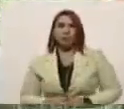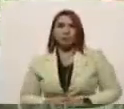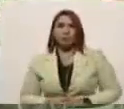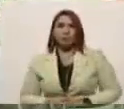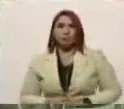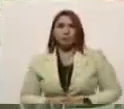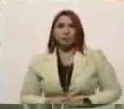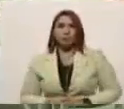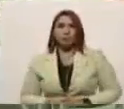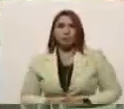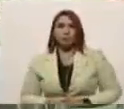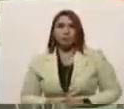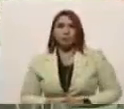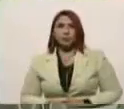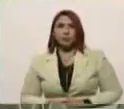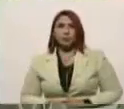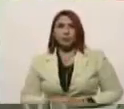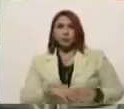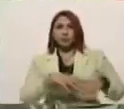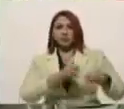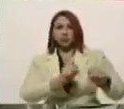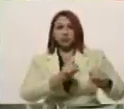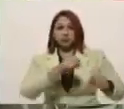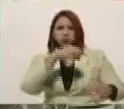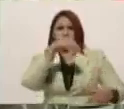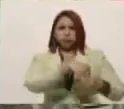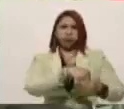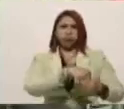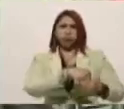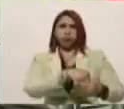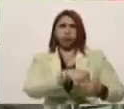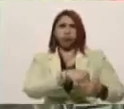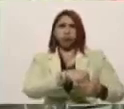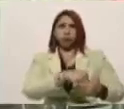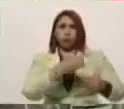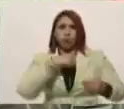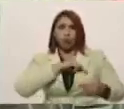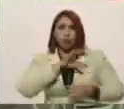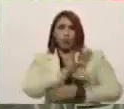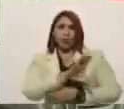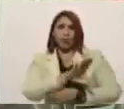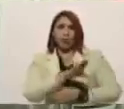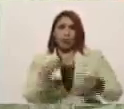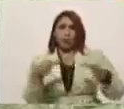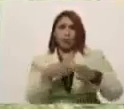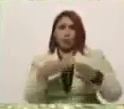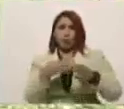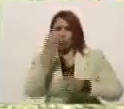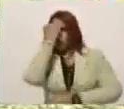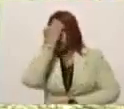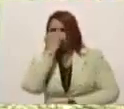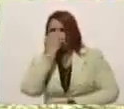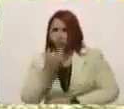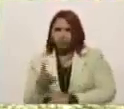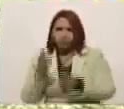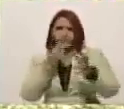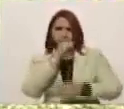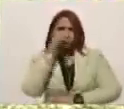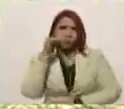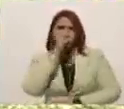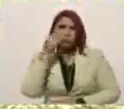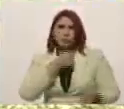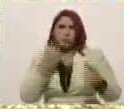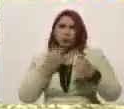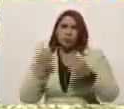es infiltrar nuestro país de grupos terroristas armados narcotraficantes